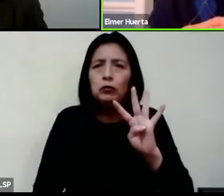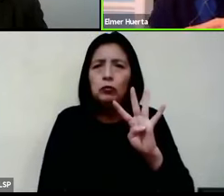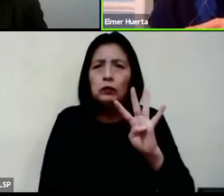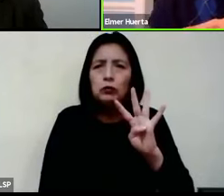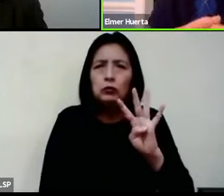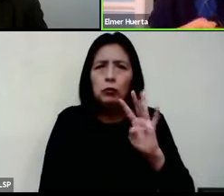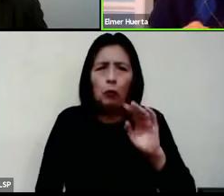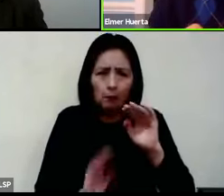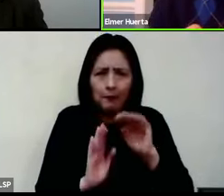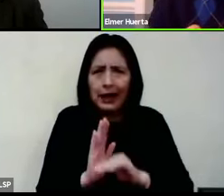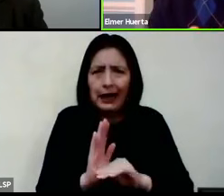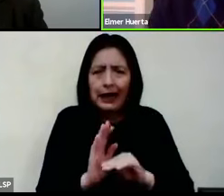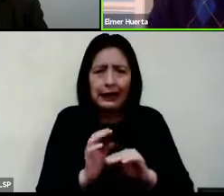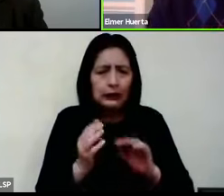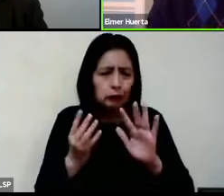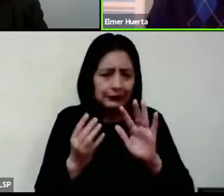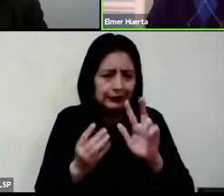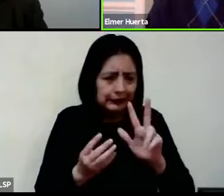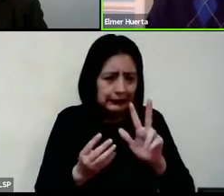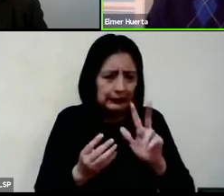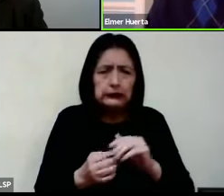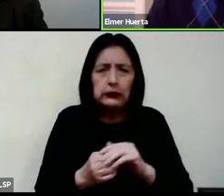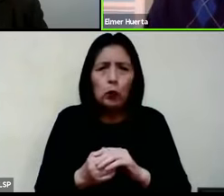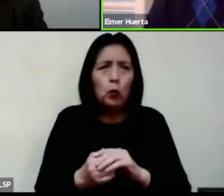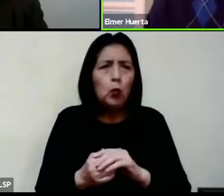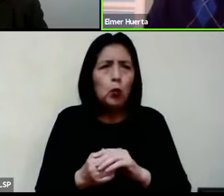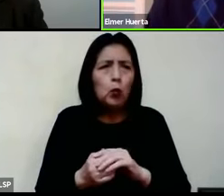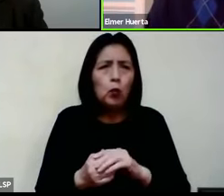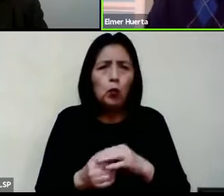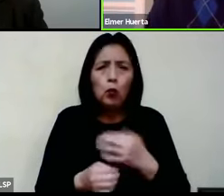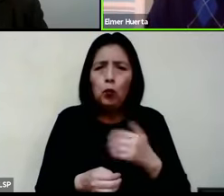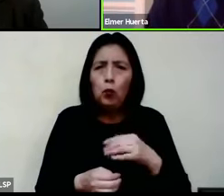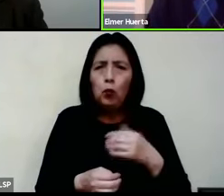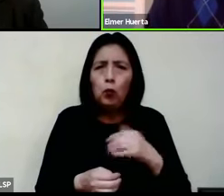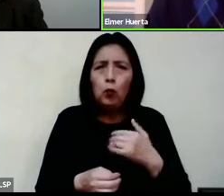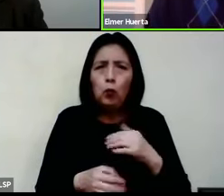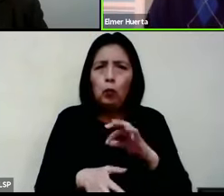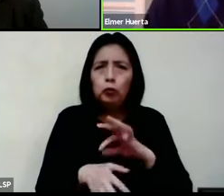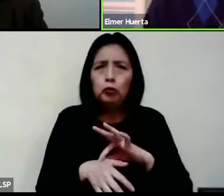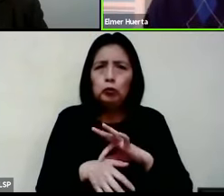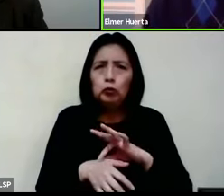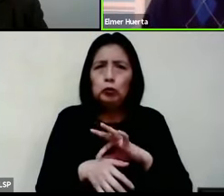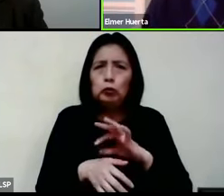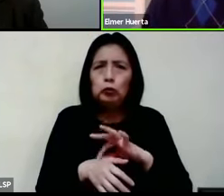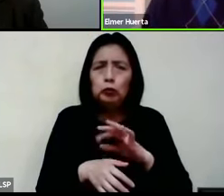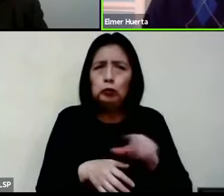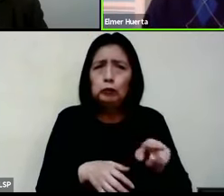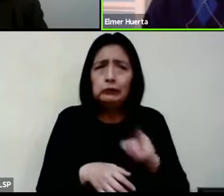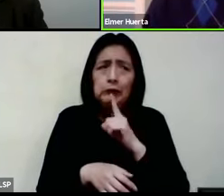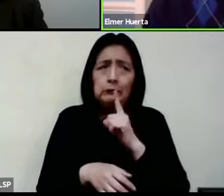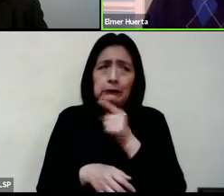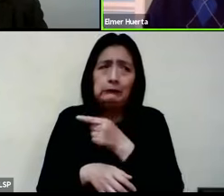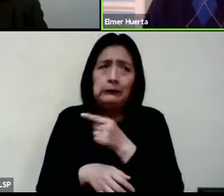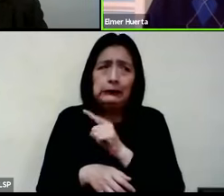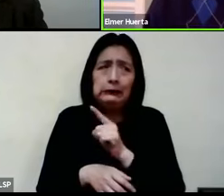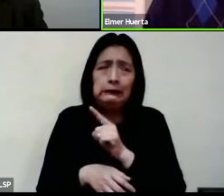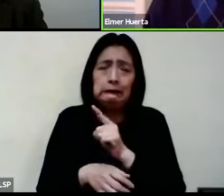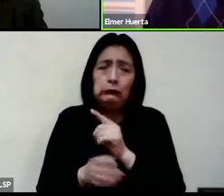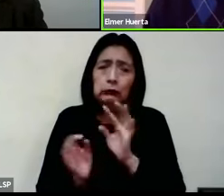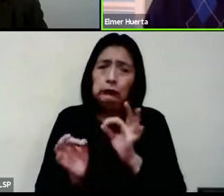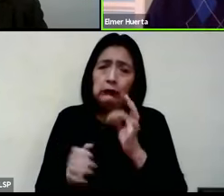bajo de 95, 93. Uy, doctor, mire, mi papá parece que no está muy